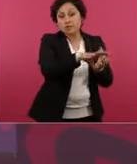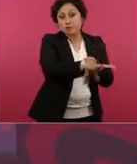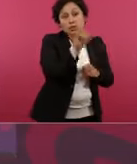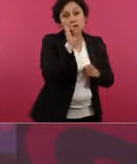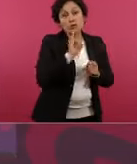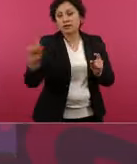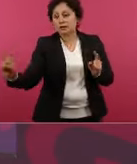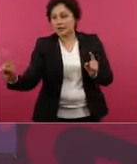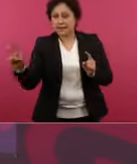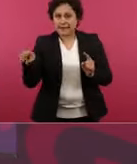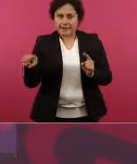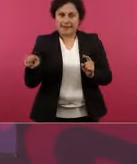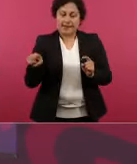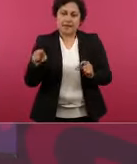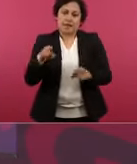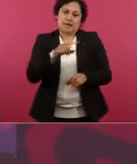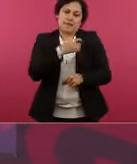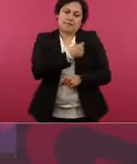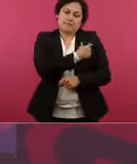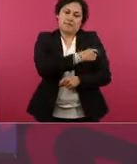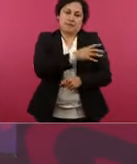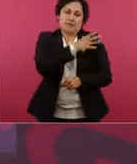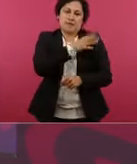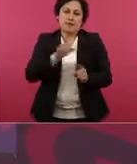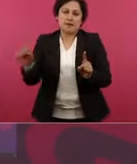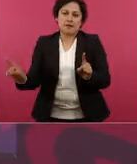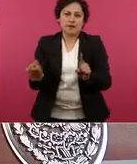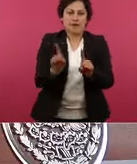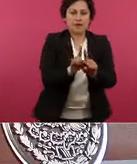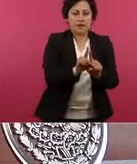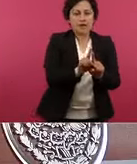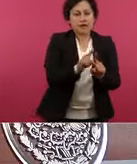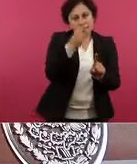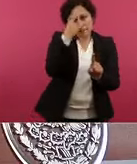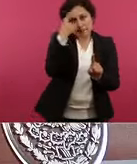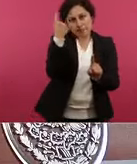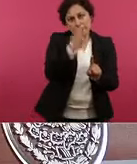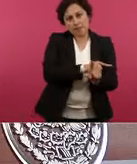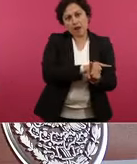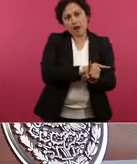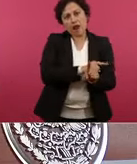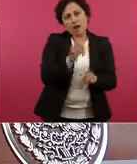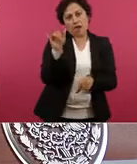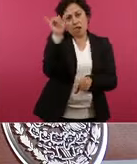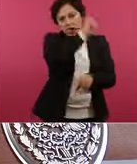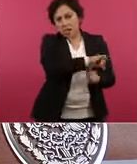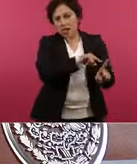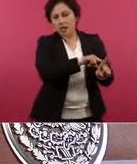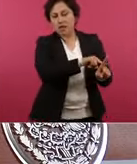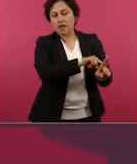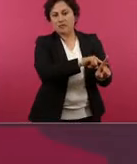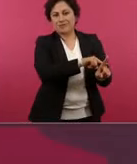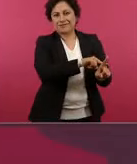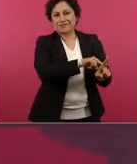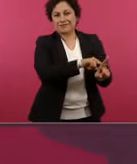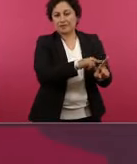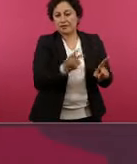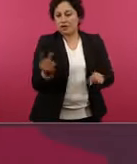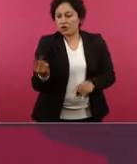la fortuna del esposo. Entonces deciden eliminarlo